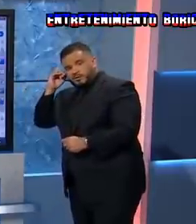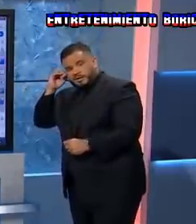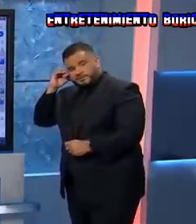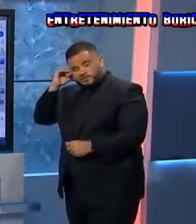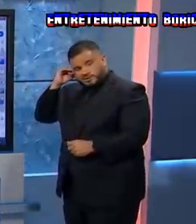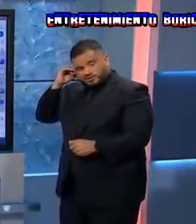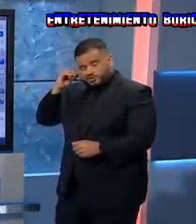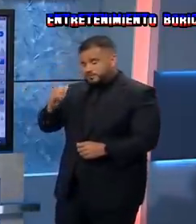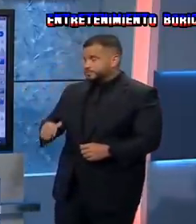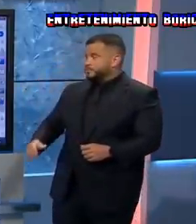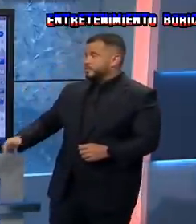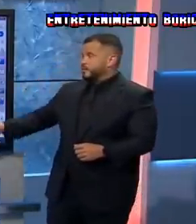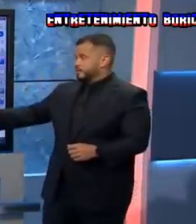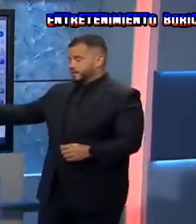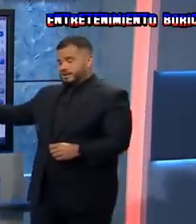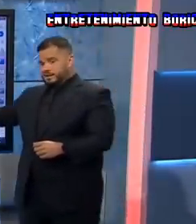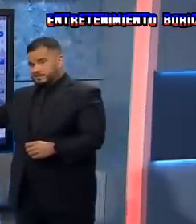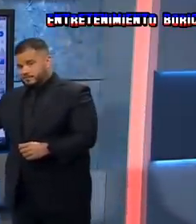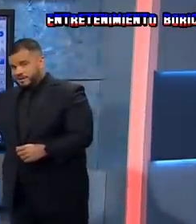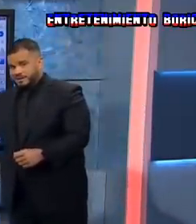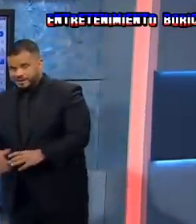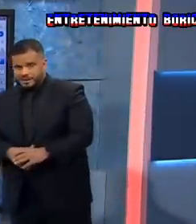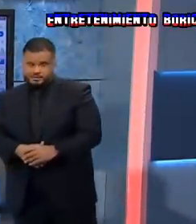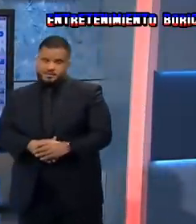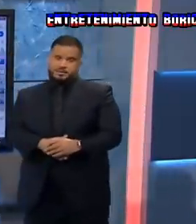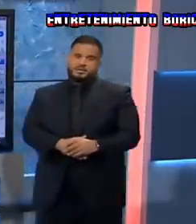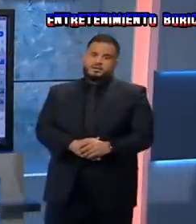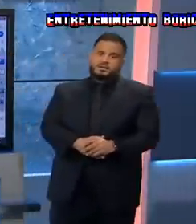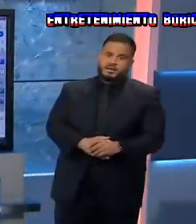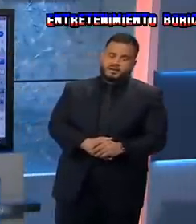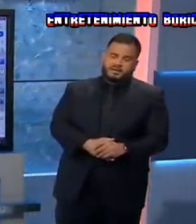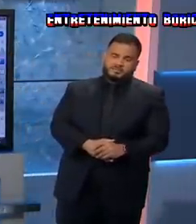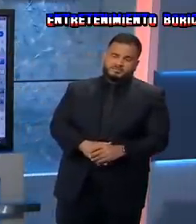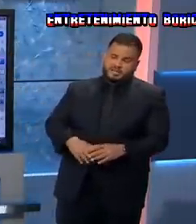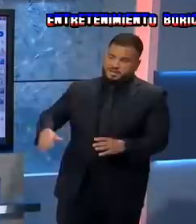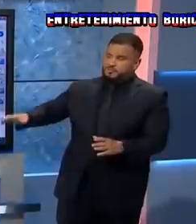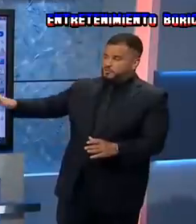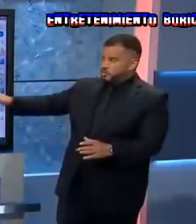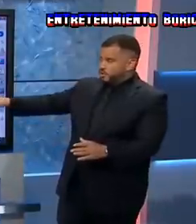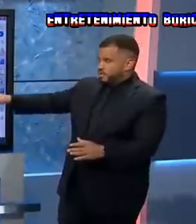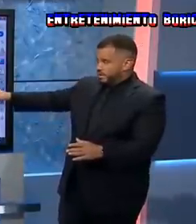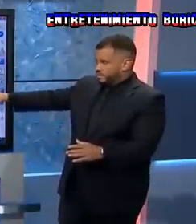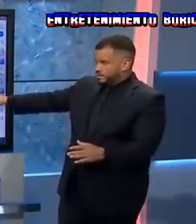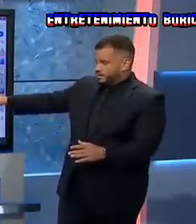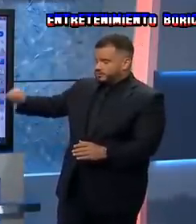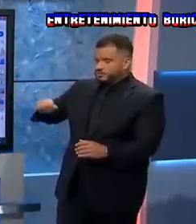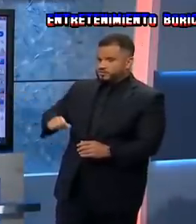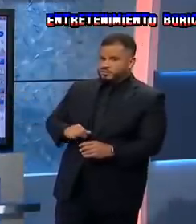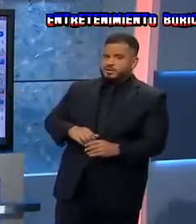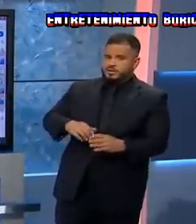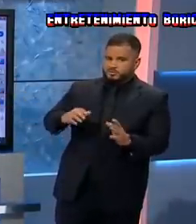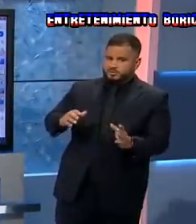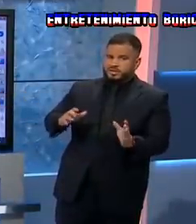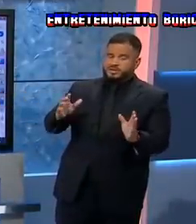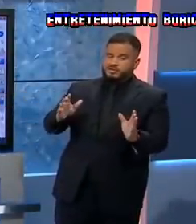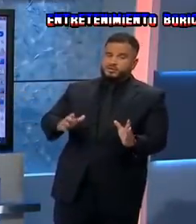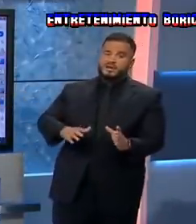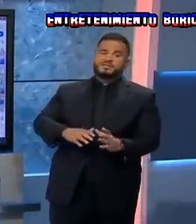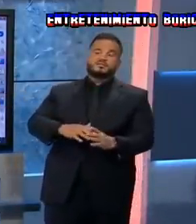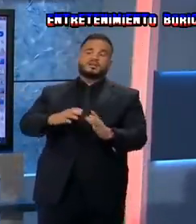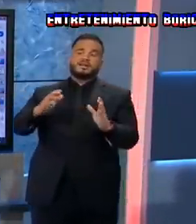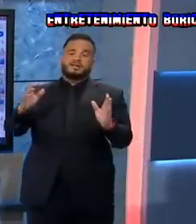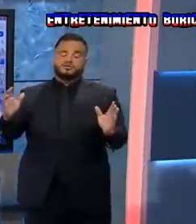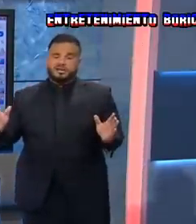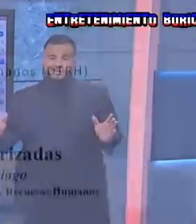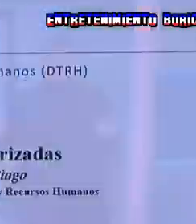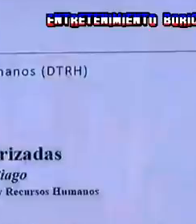recuerden que hicimos pública la información de que vendría. Tendríamos hoy esta investigación sobre la posibilidad de que